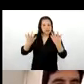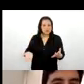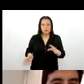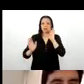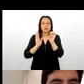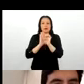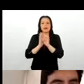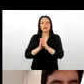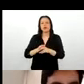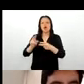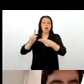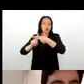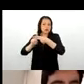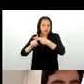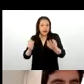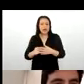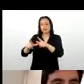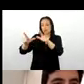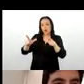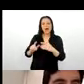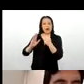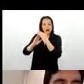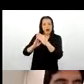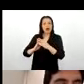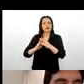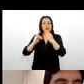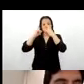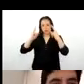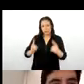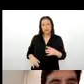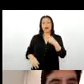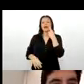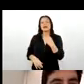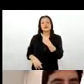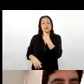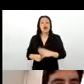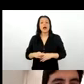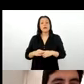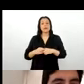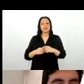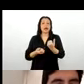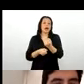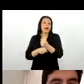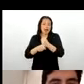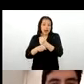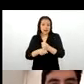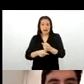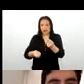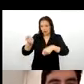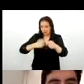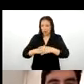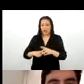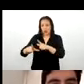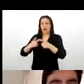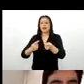a alojamientos, hoteles, refugios, campamentos, restaurantes, cafeterías, tiendas de recuerdos y